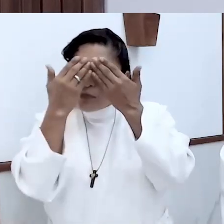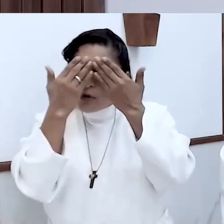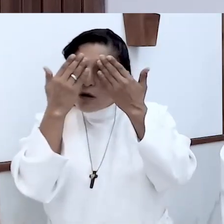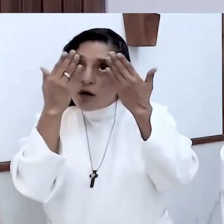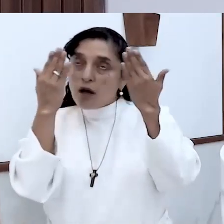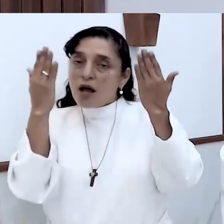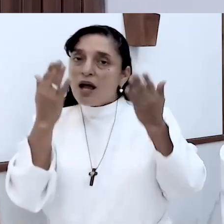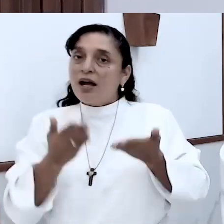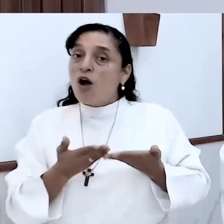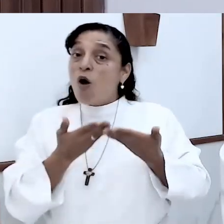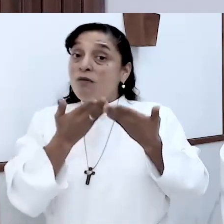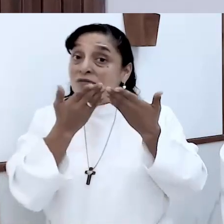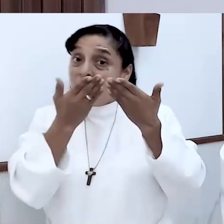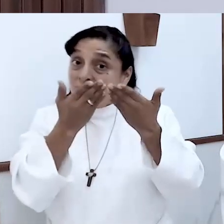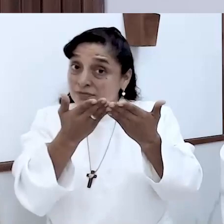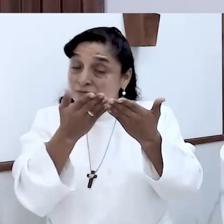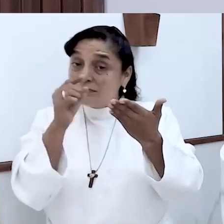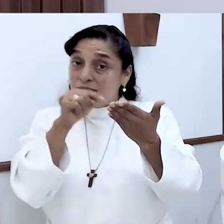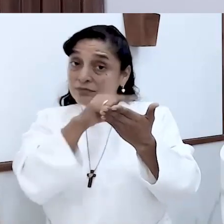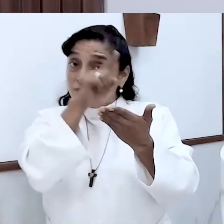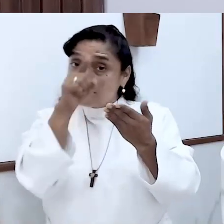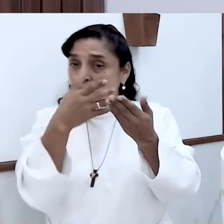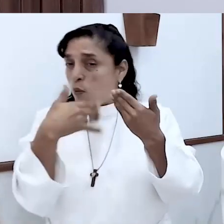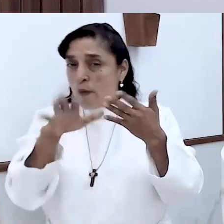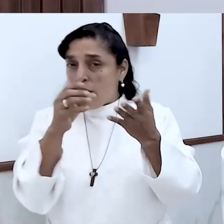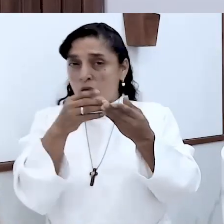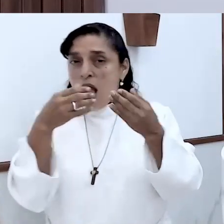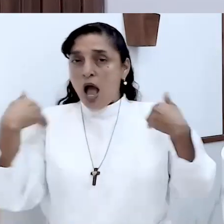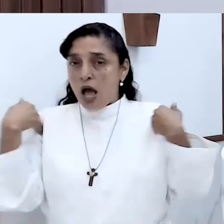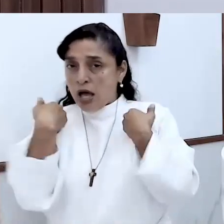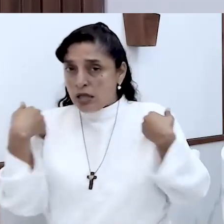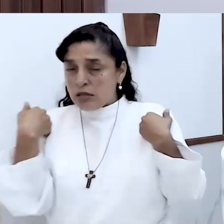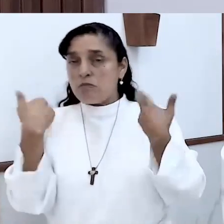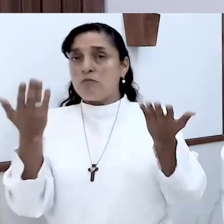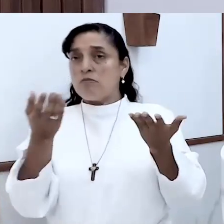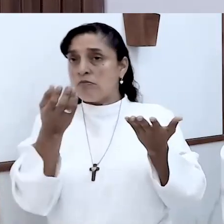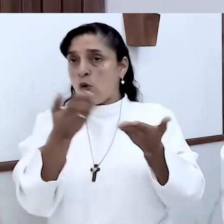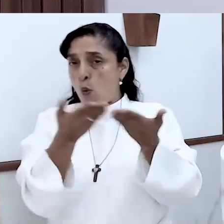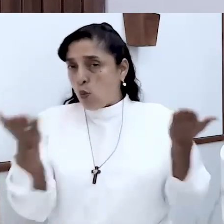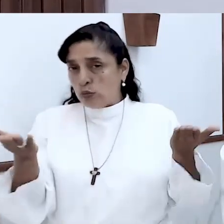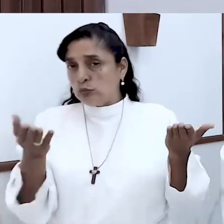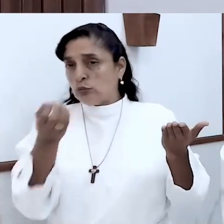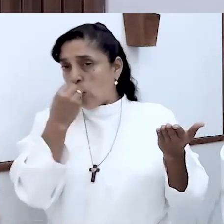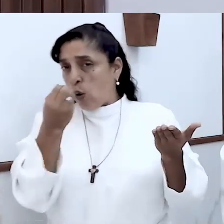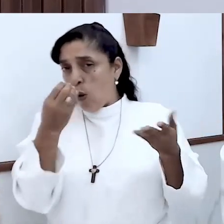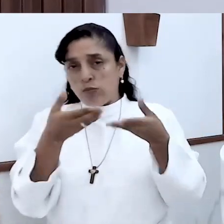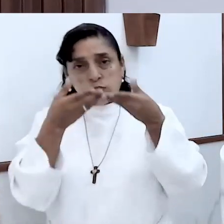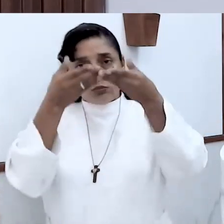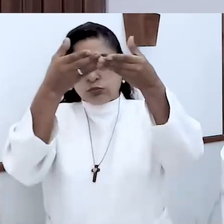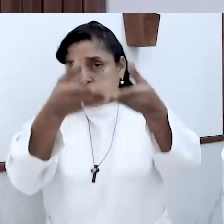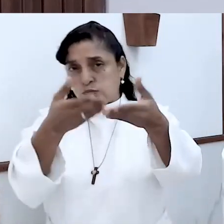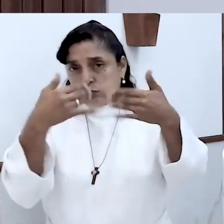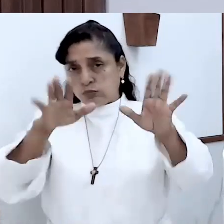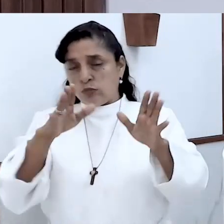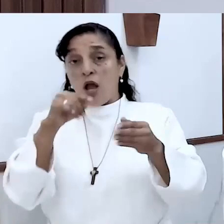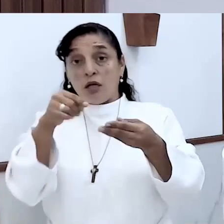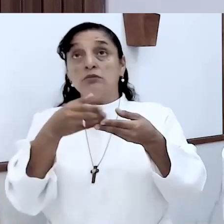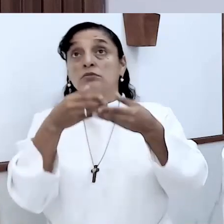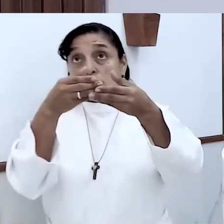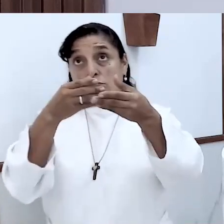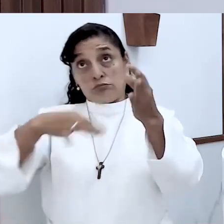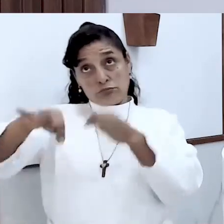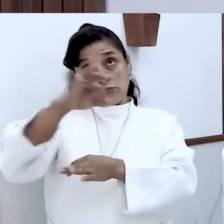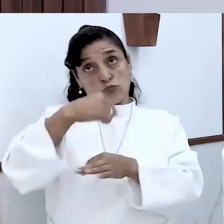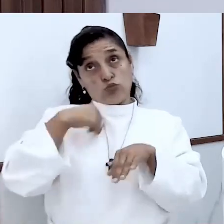esas ofrendas, pues, no borran, no eliminan, no anulan el